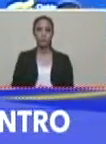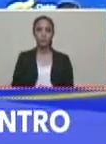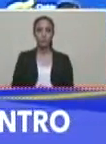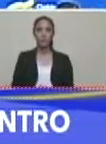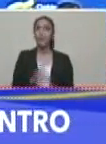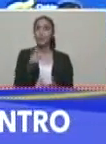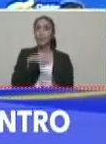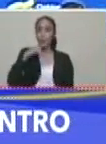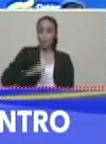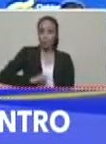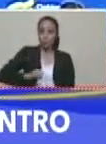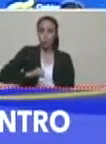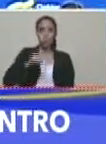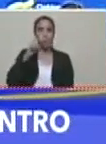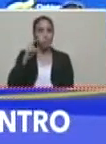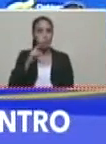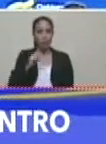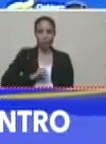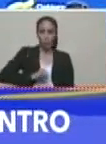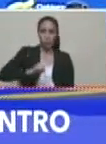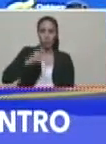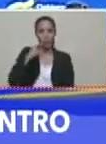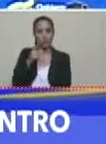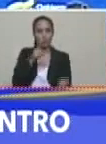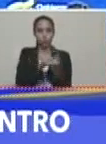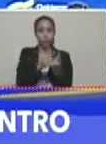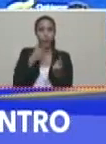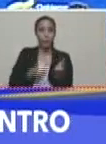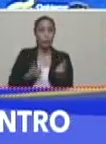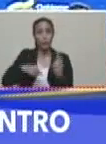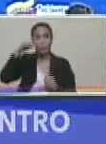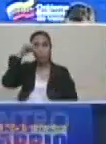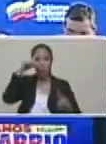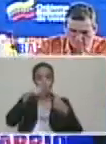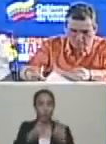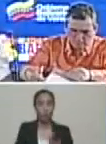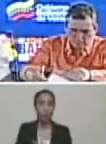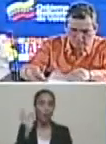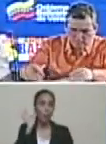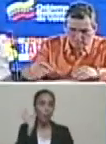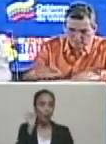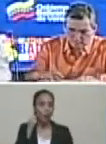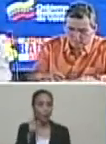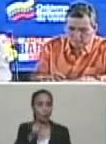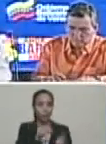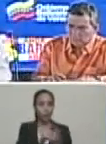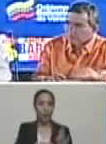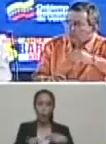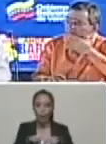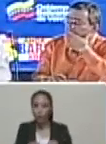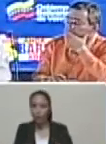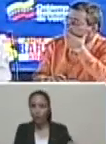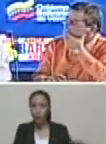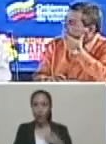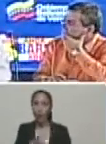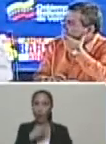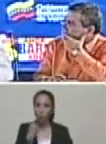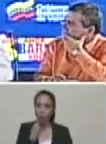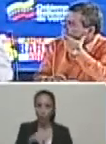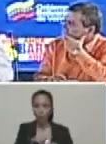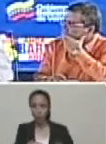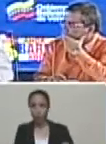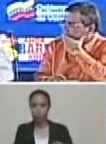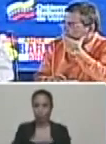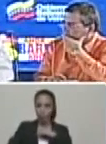parto humanizado, atender a la mujer y atender a los niños y niñas que están llegando